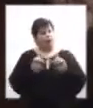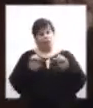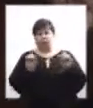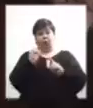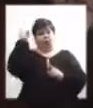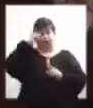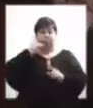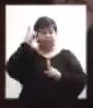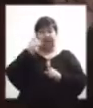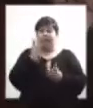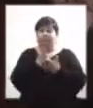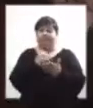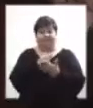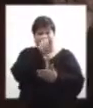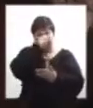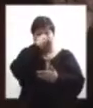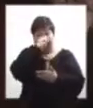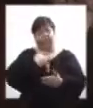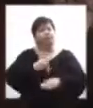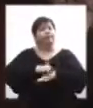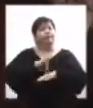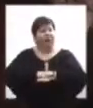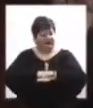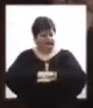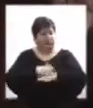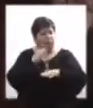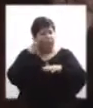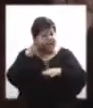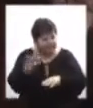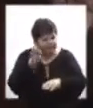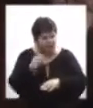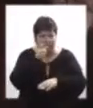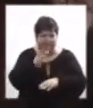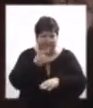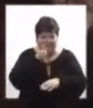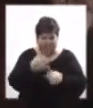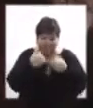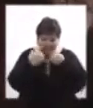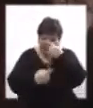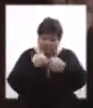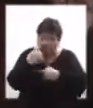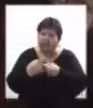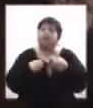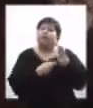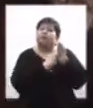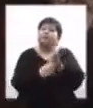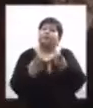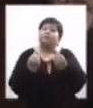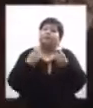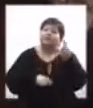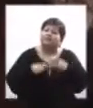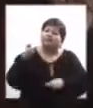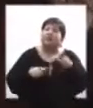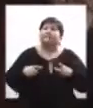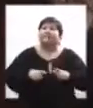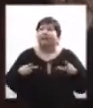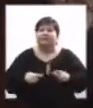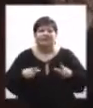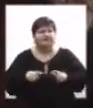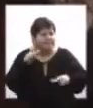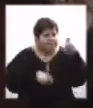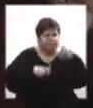del departamento yo me llamo la responsabilidad soy cuidadoso con mi palabra porque sé que represento a mucha gente que se genera expectativa y